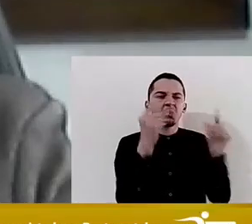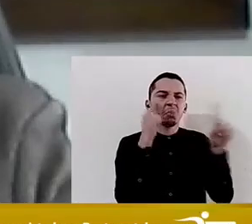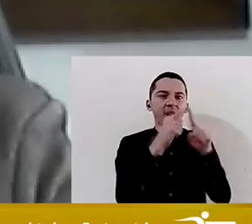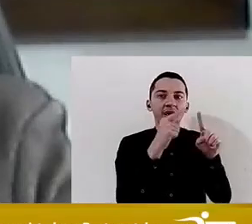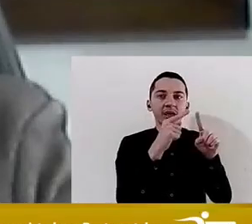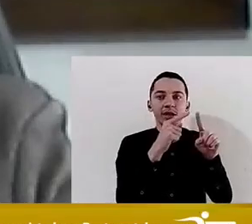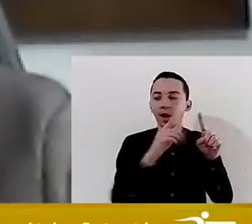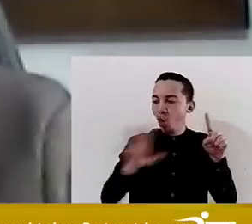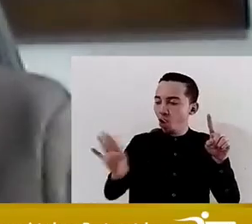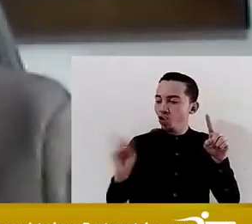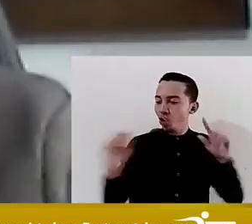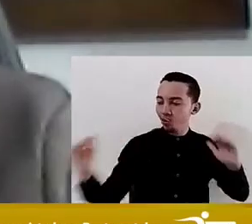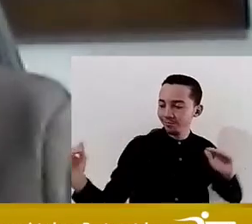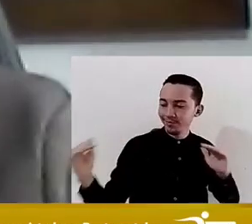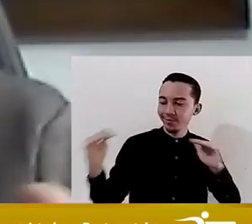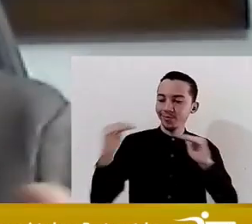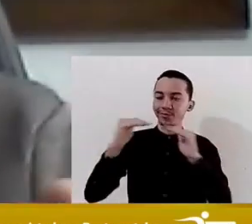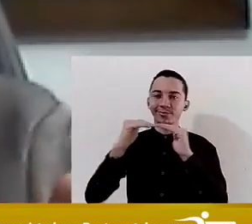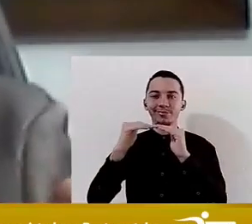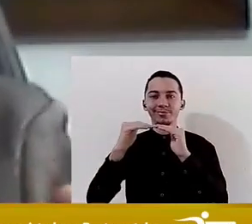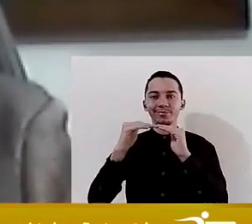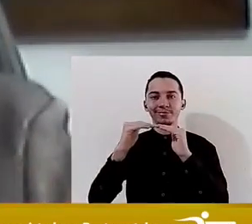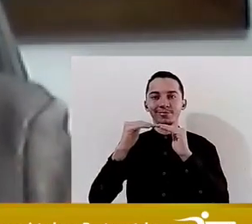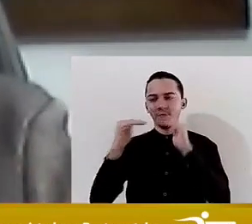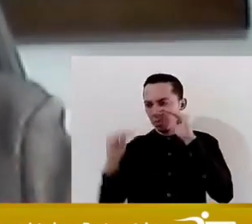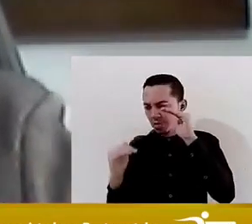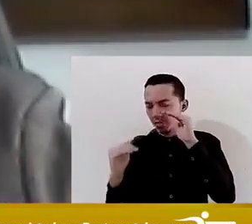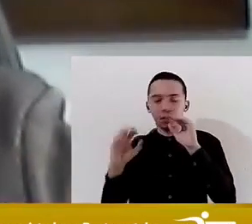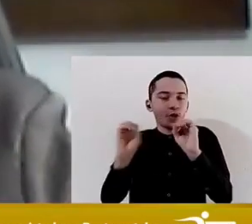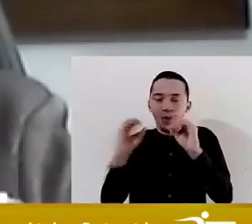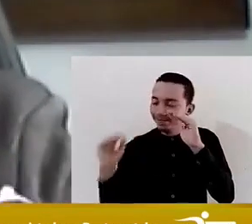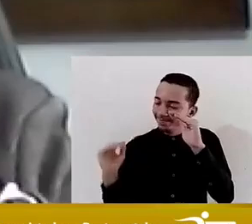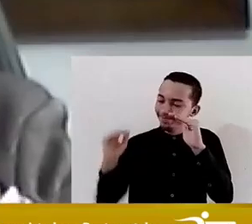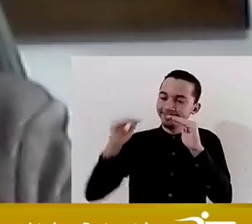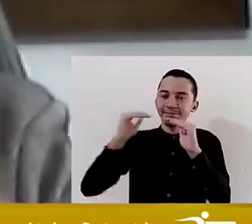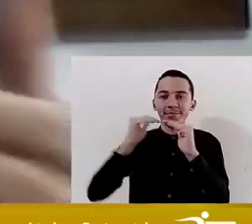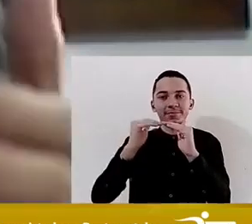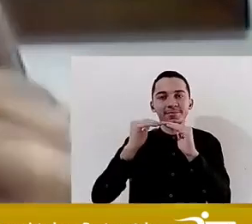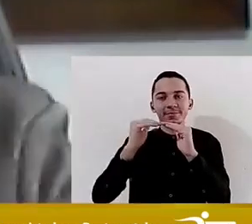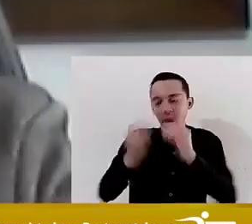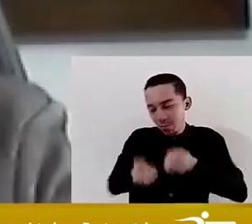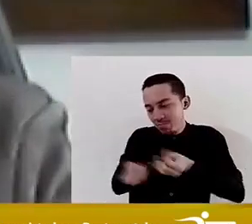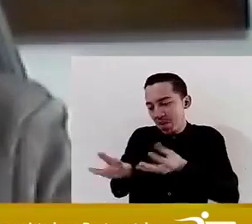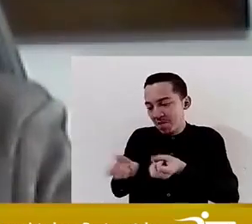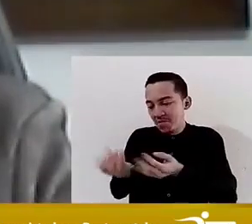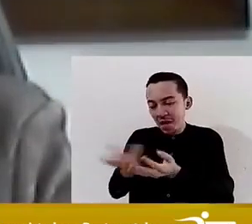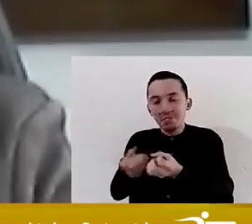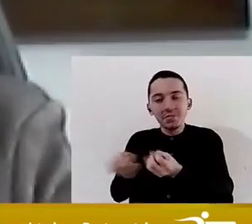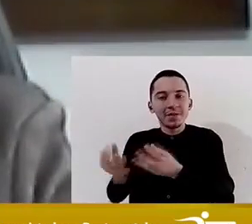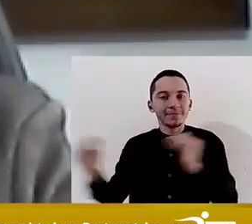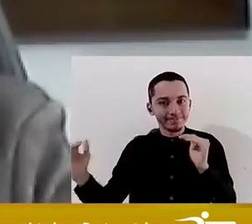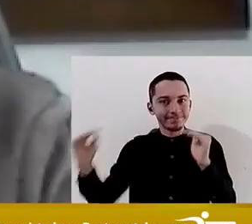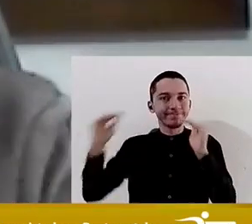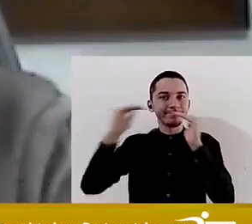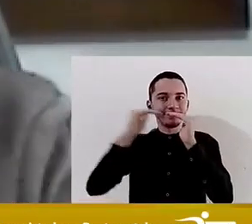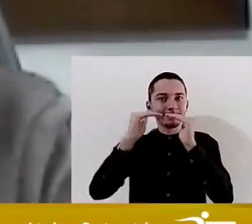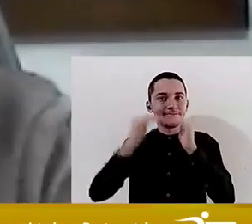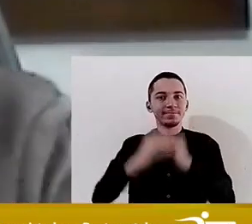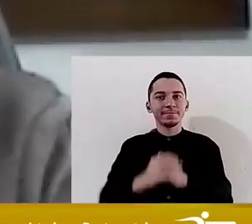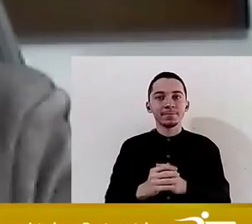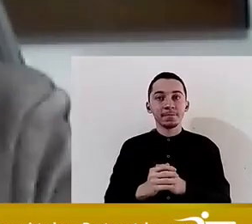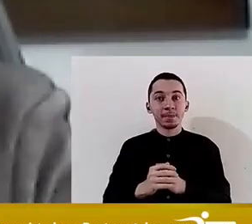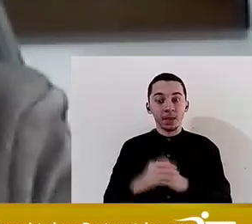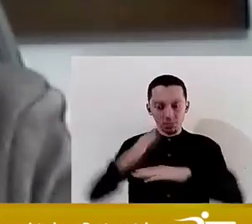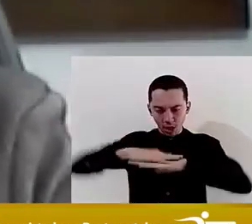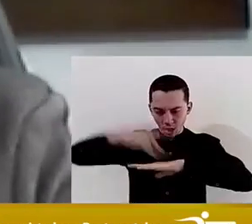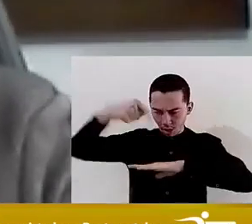En medio de ese avivamiento tan bonito y de esa reacción tan linda del pueblo, hubo una